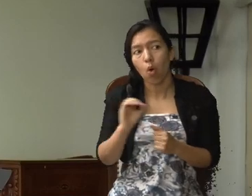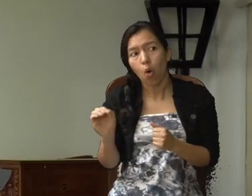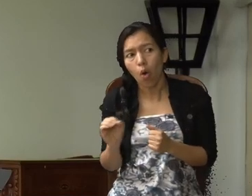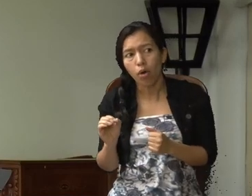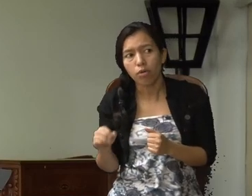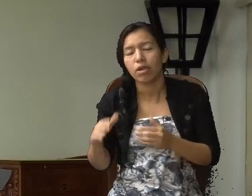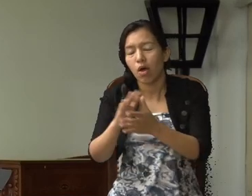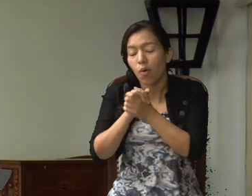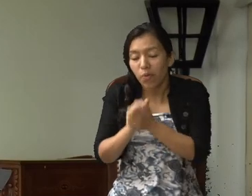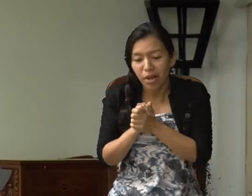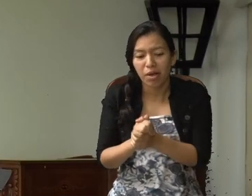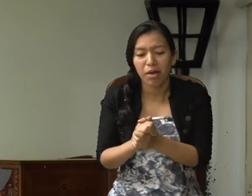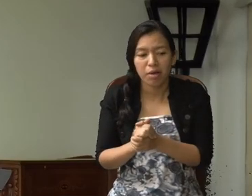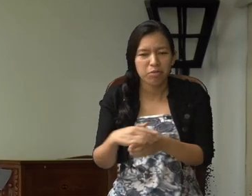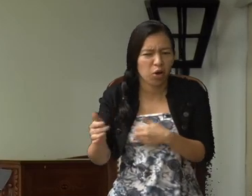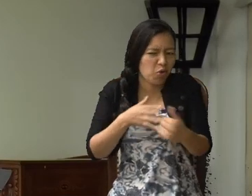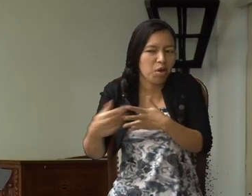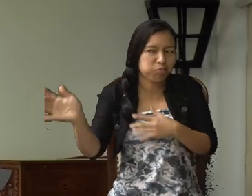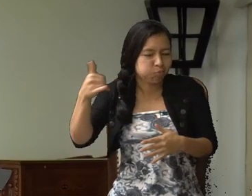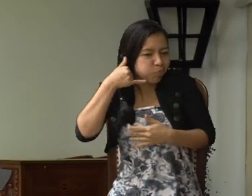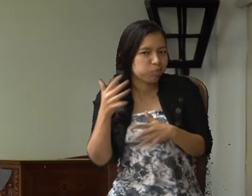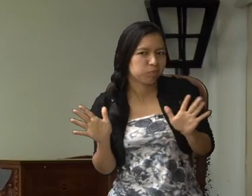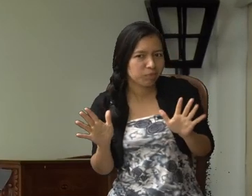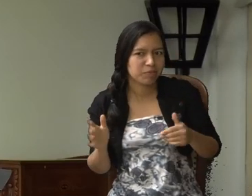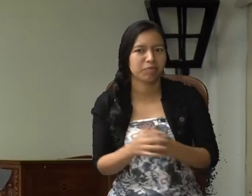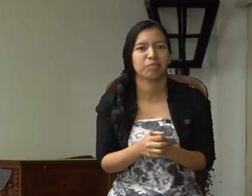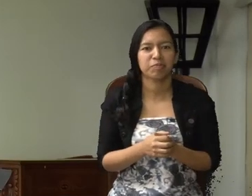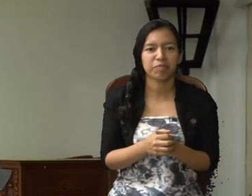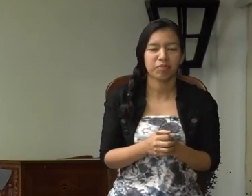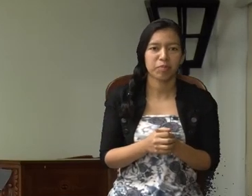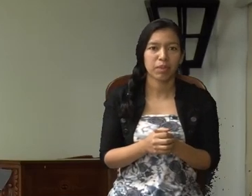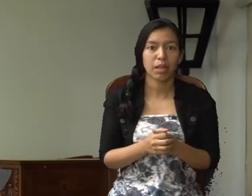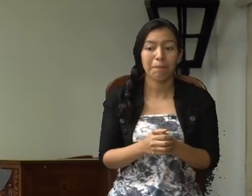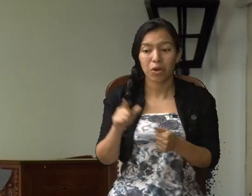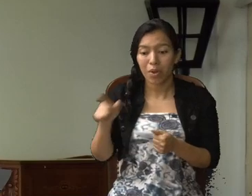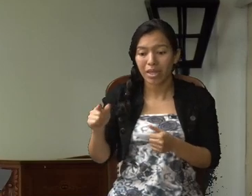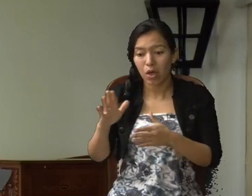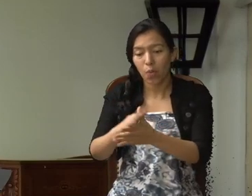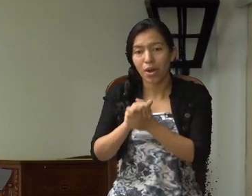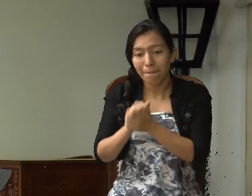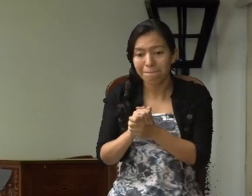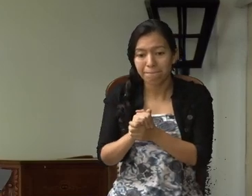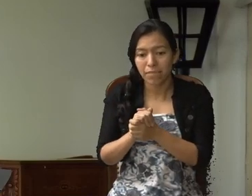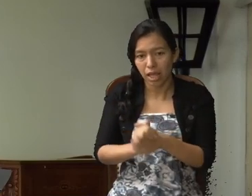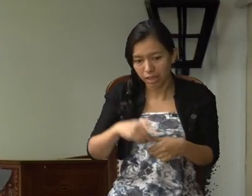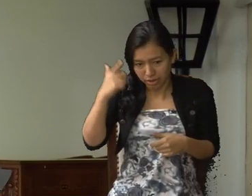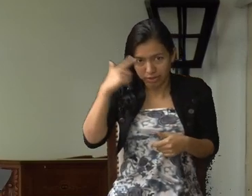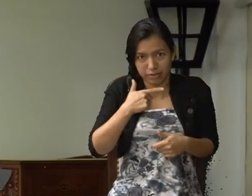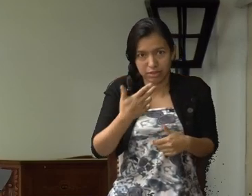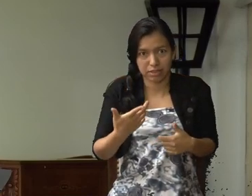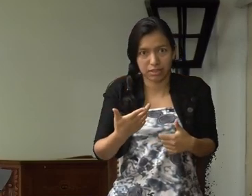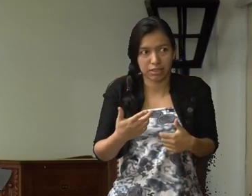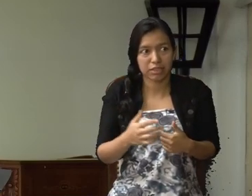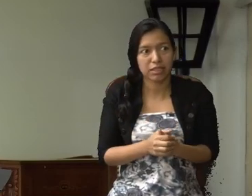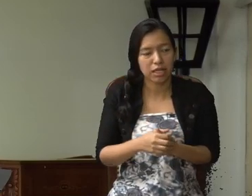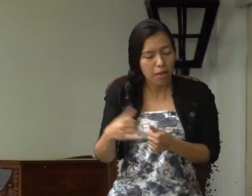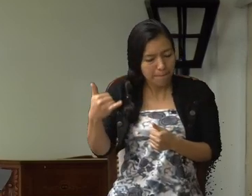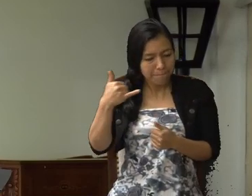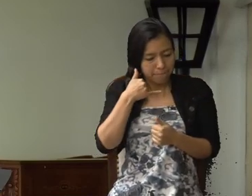amigo descarado que lo llama a las 3 de la mañana. Pero ella era una amiga que no era descarada y me